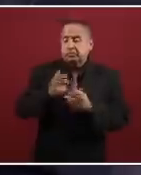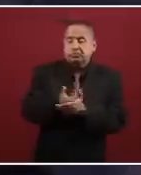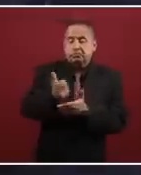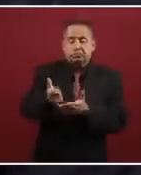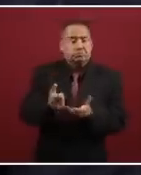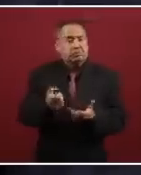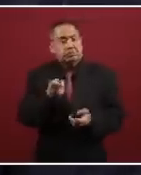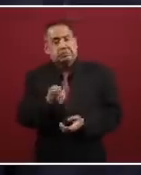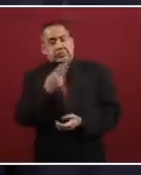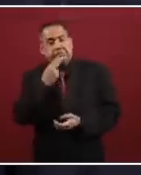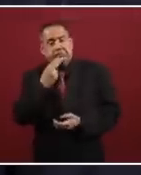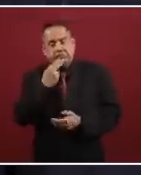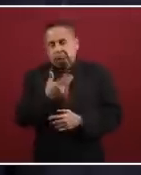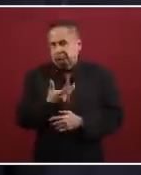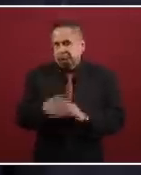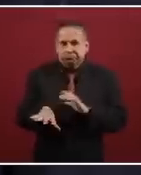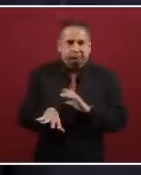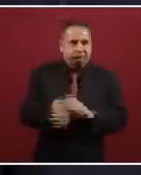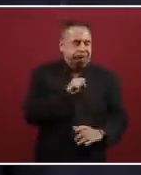Para saquear,